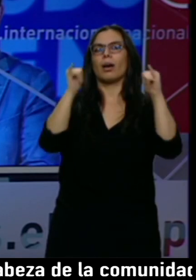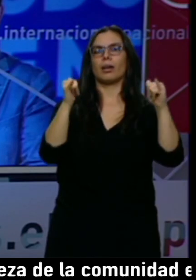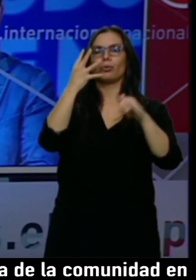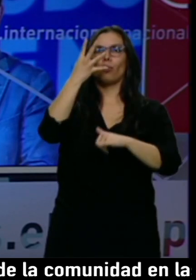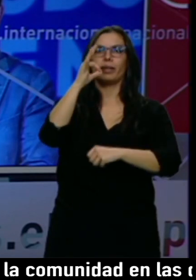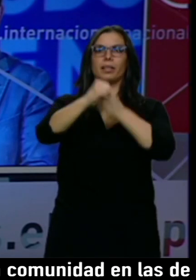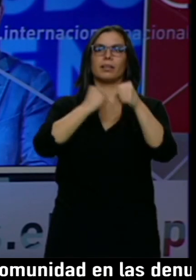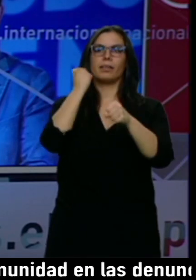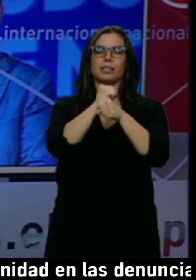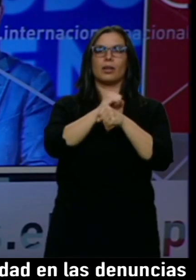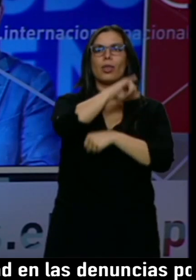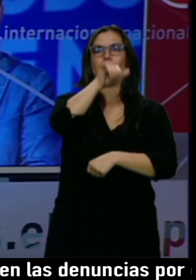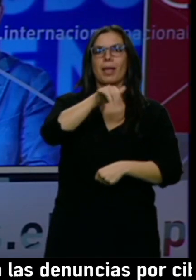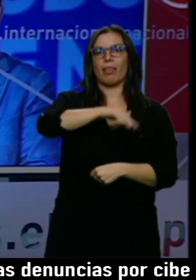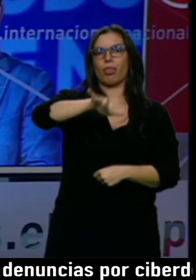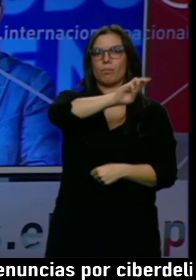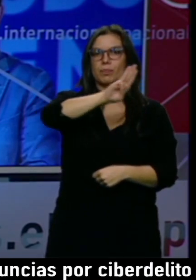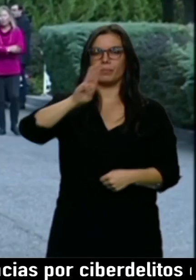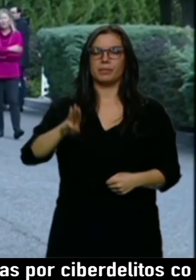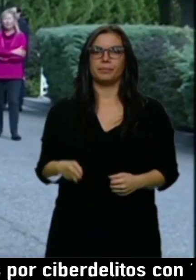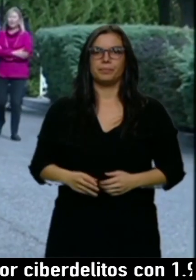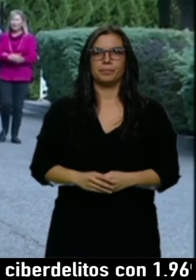PP en El Bierzo.